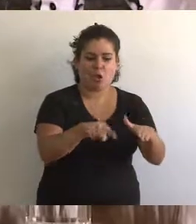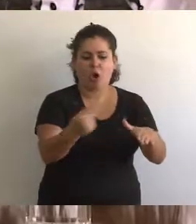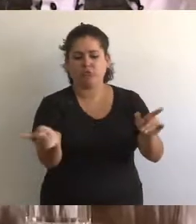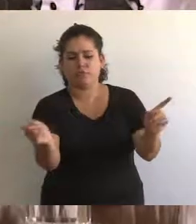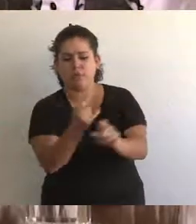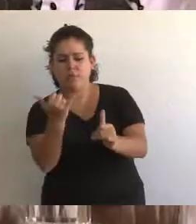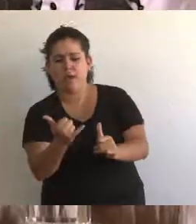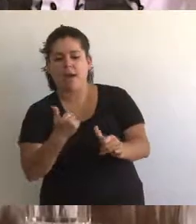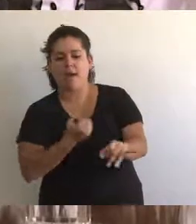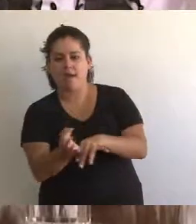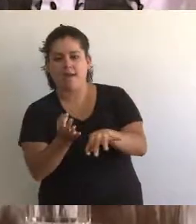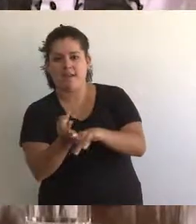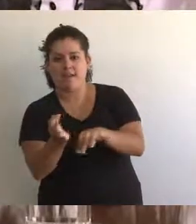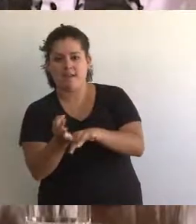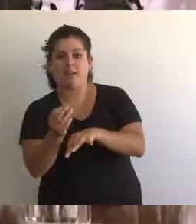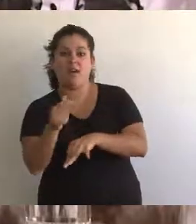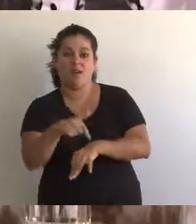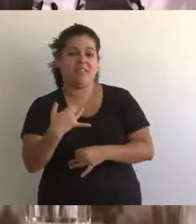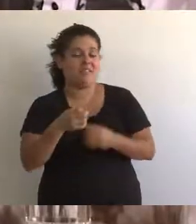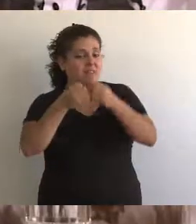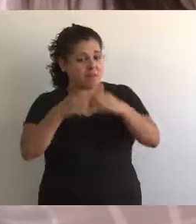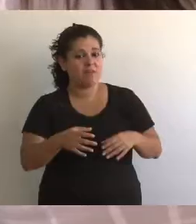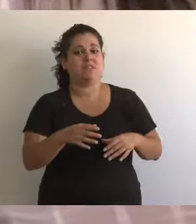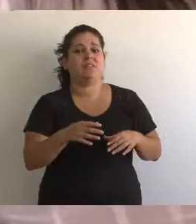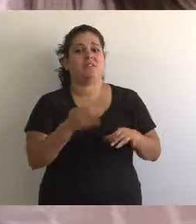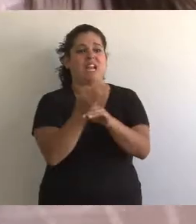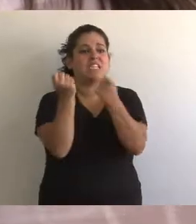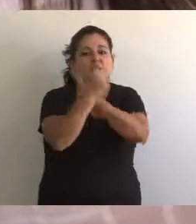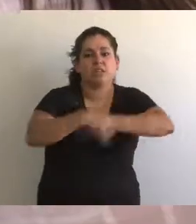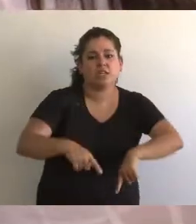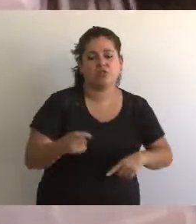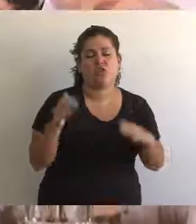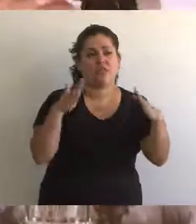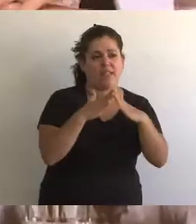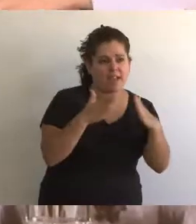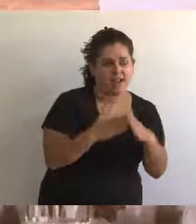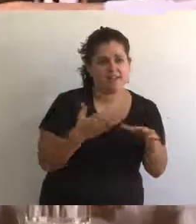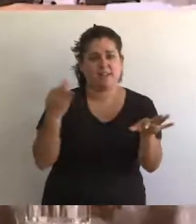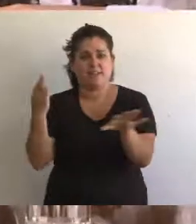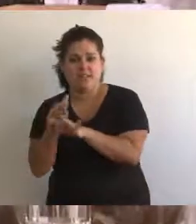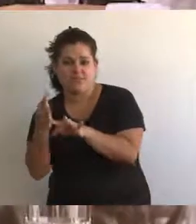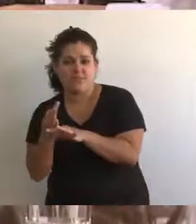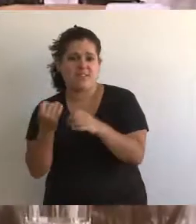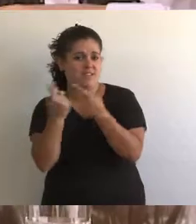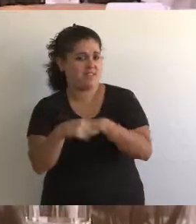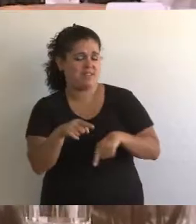Entonces, vamos a comenzar con la clasificación cotidiana y hogareña y